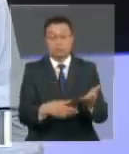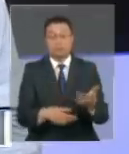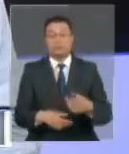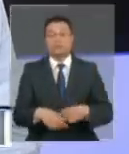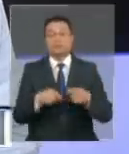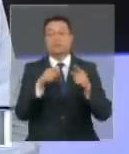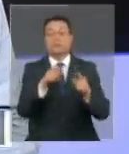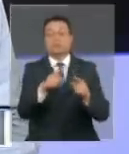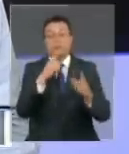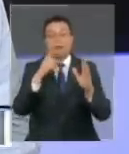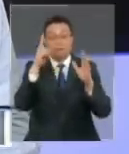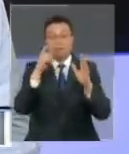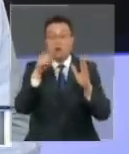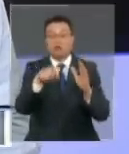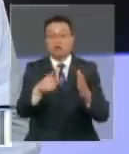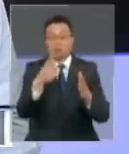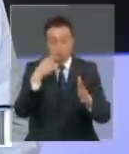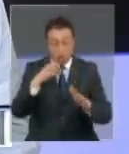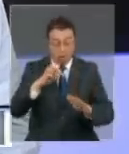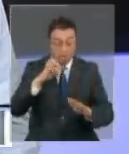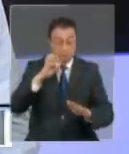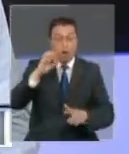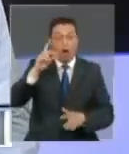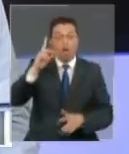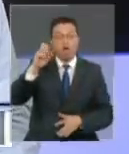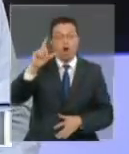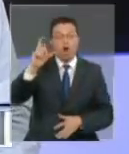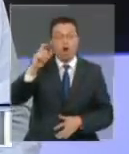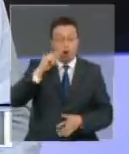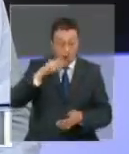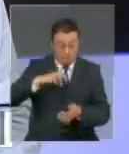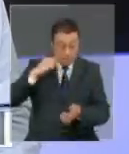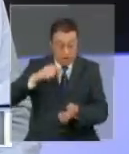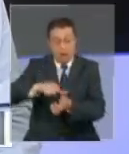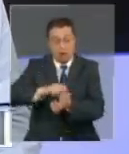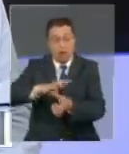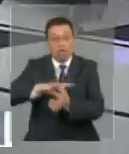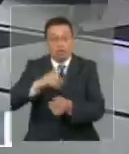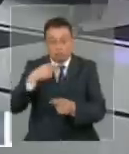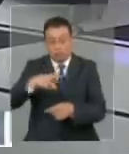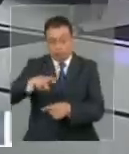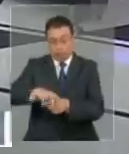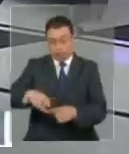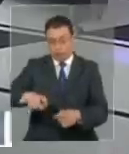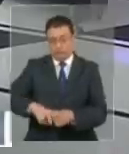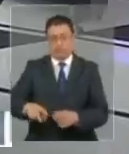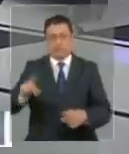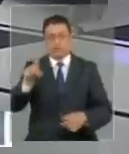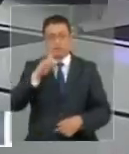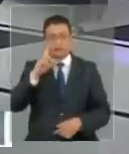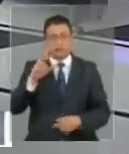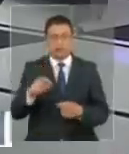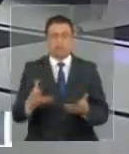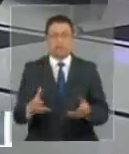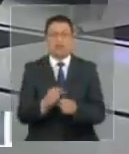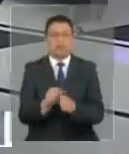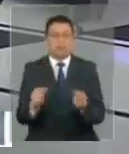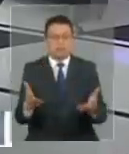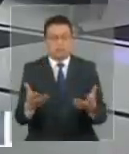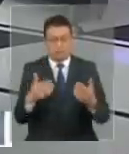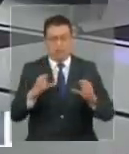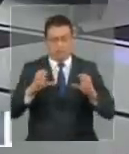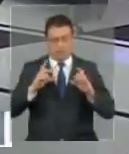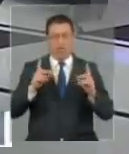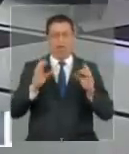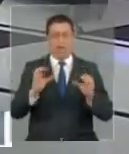foto que está tomada en una atención de una podología de un adulto mayor que está en una situación que no corresponde a una atención de salud estándares